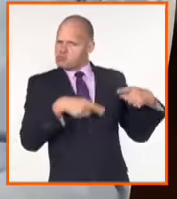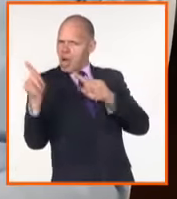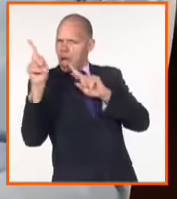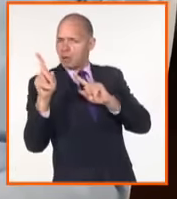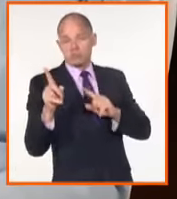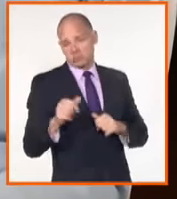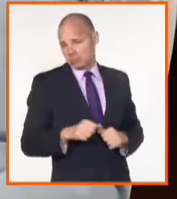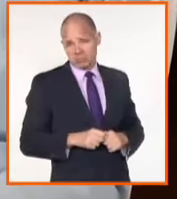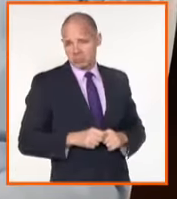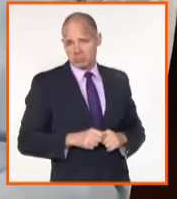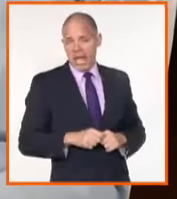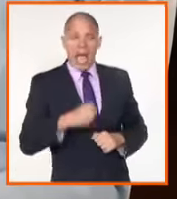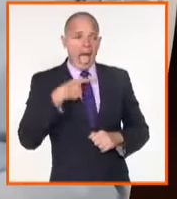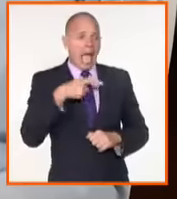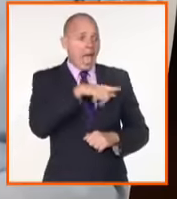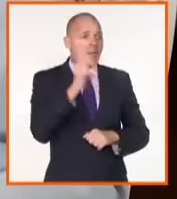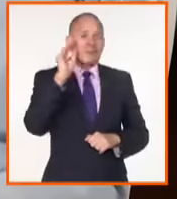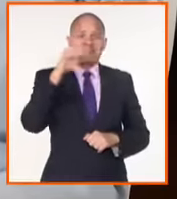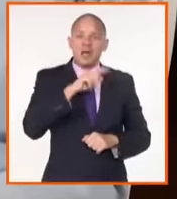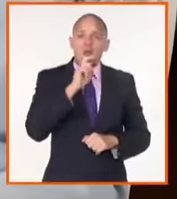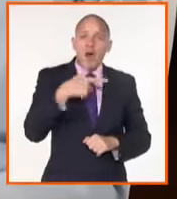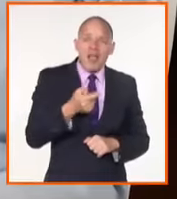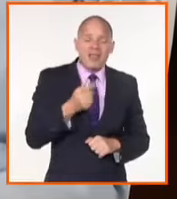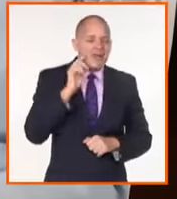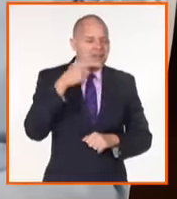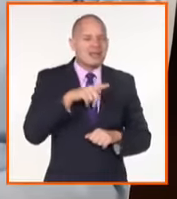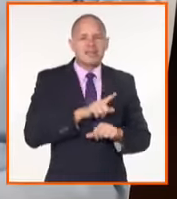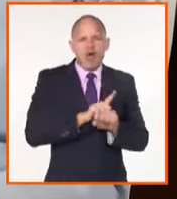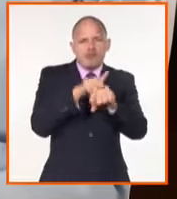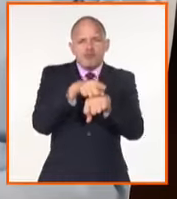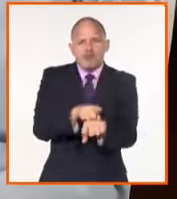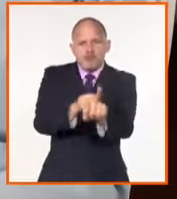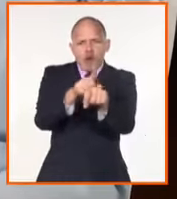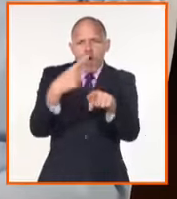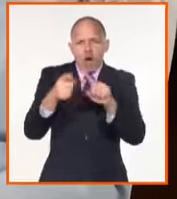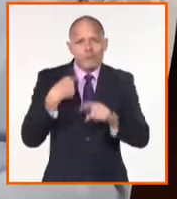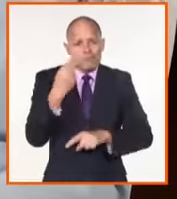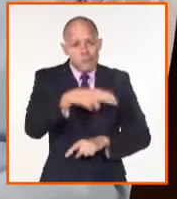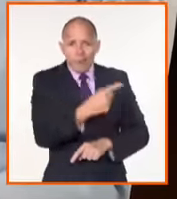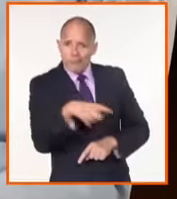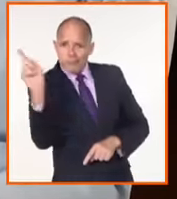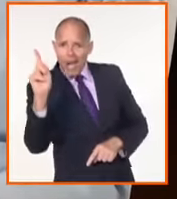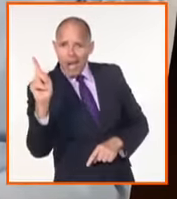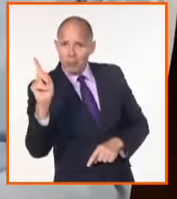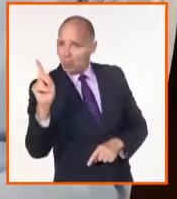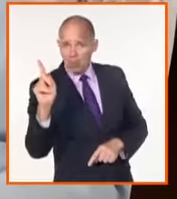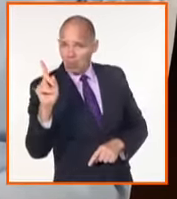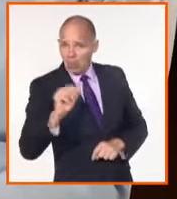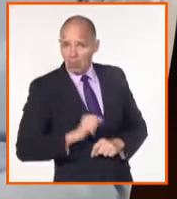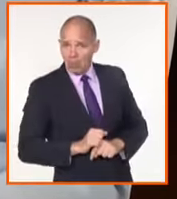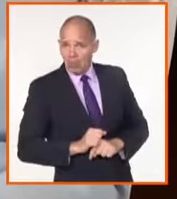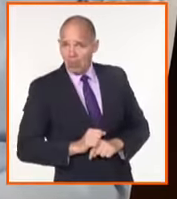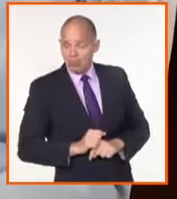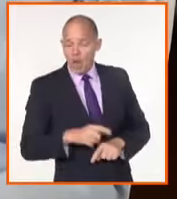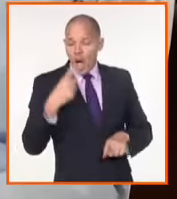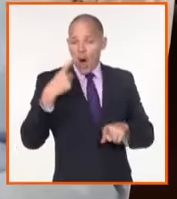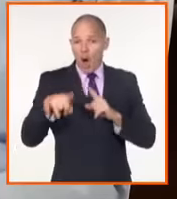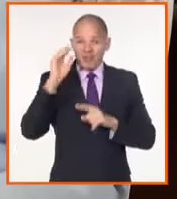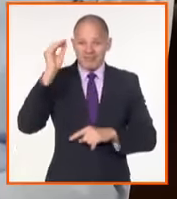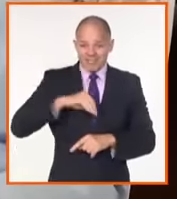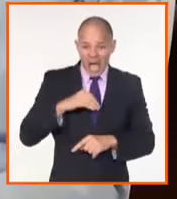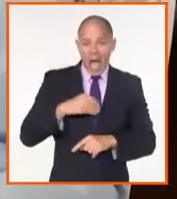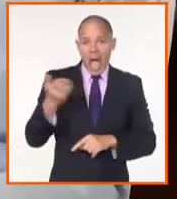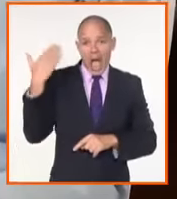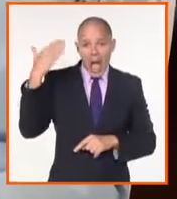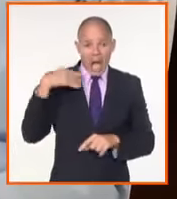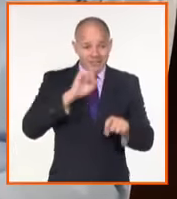otros apoyan con intervenciones y con agresiones, a la Cuba que enfrentó la pandemia dentro y fuera del país bajo